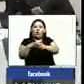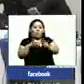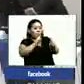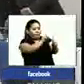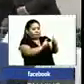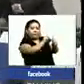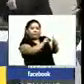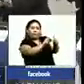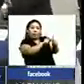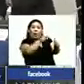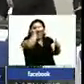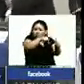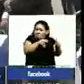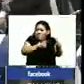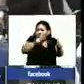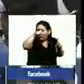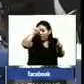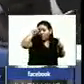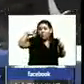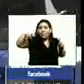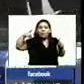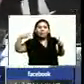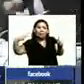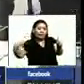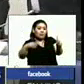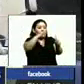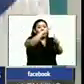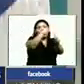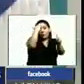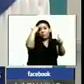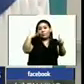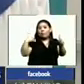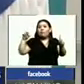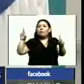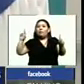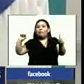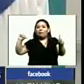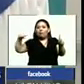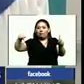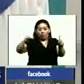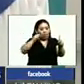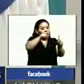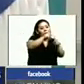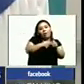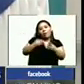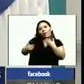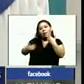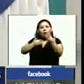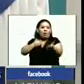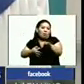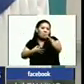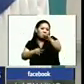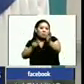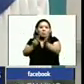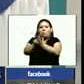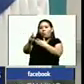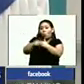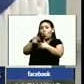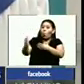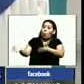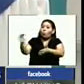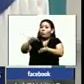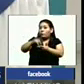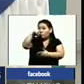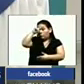actual titular de derechos humanos Raquel Caballero de Guevara, quien presentó sus planes y retos de ser electa para un segundo